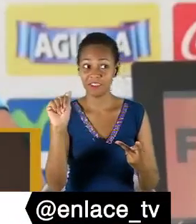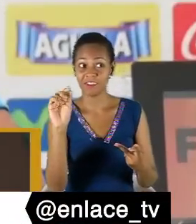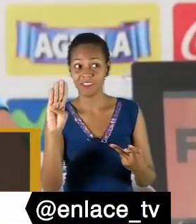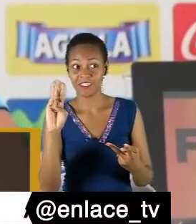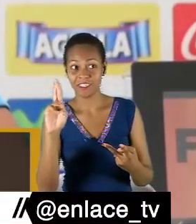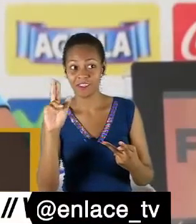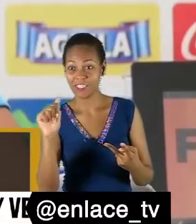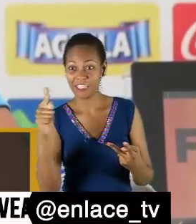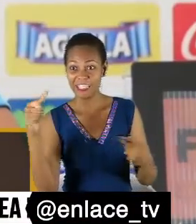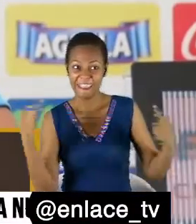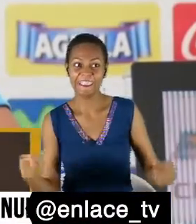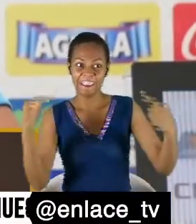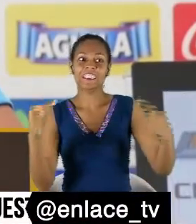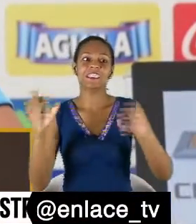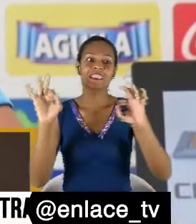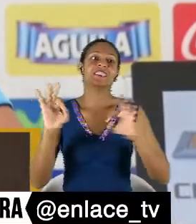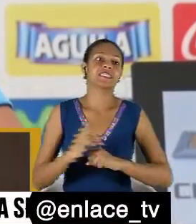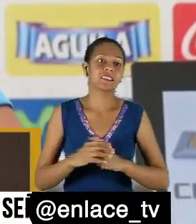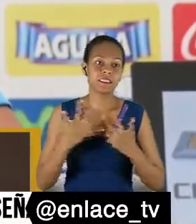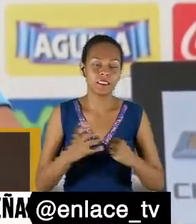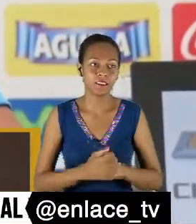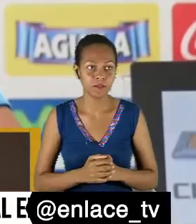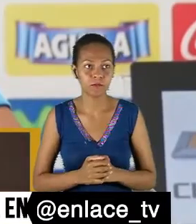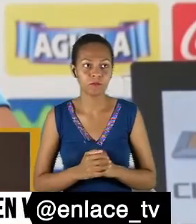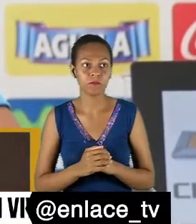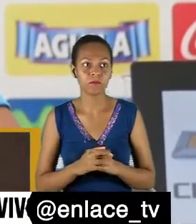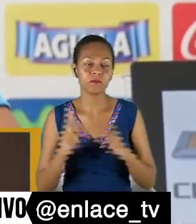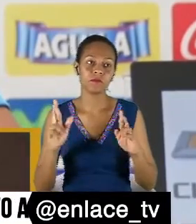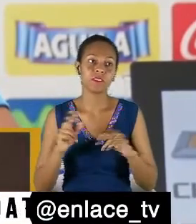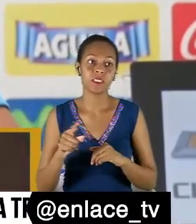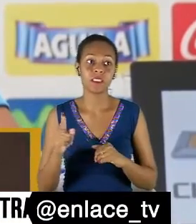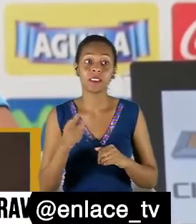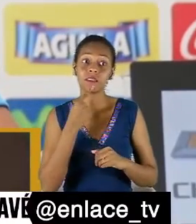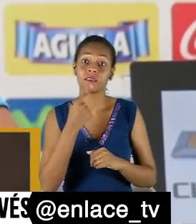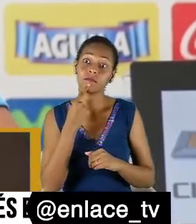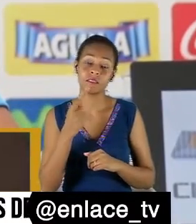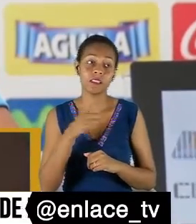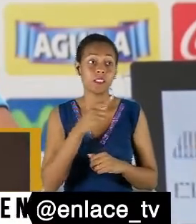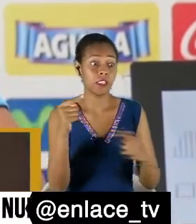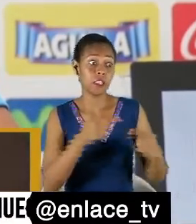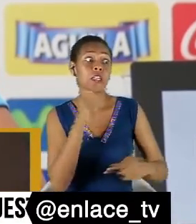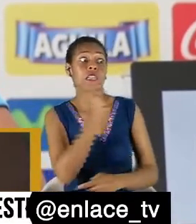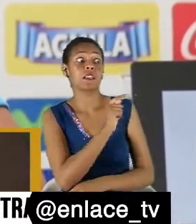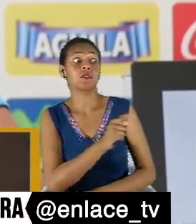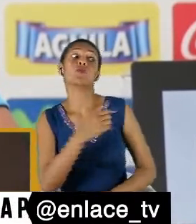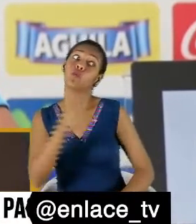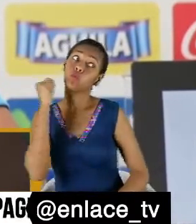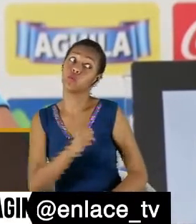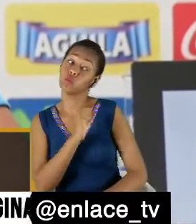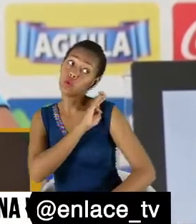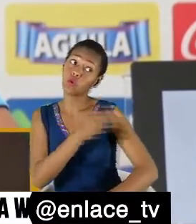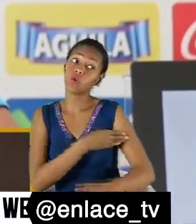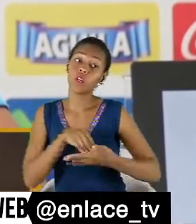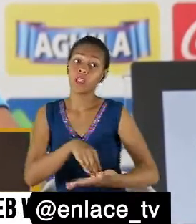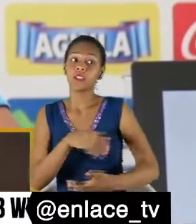uno de los mejores nueve del mundo, es un gran jugador que sin duda hay que tenerlo siempre